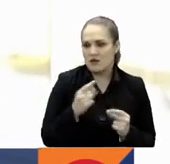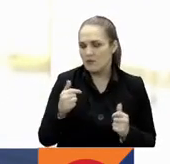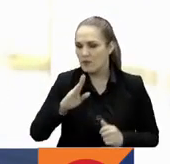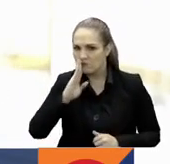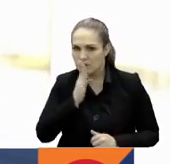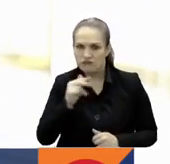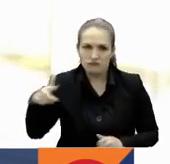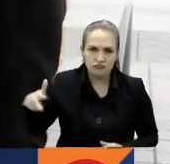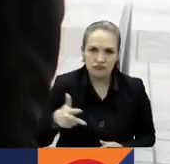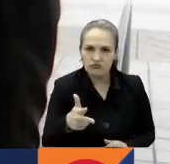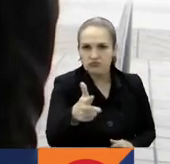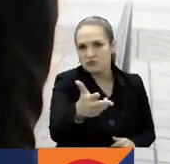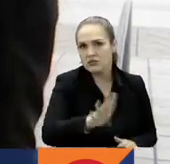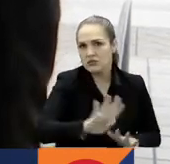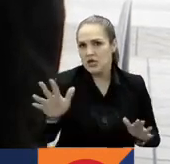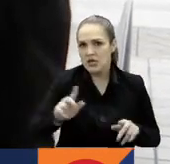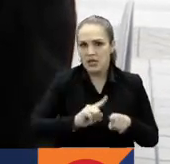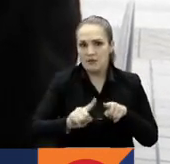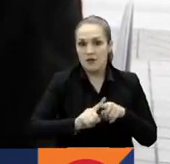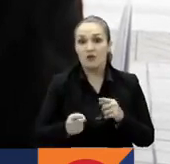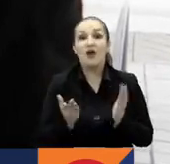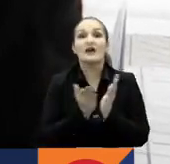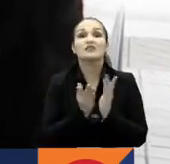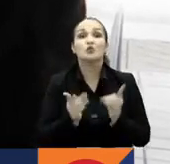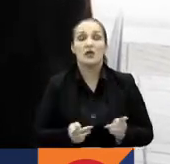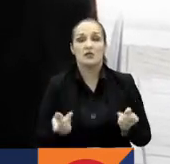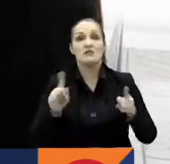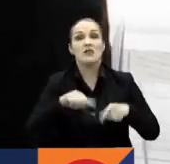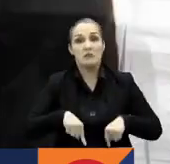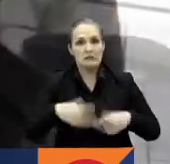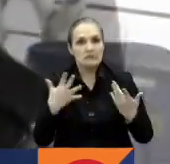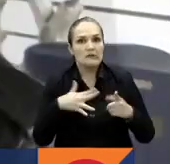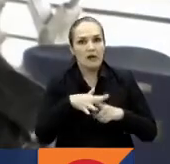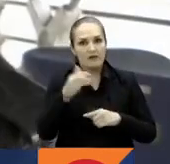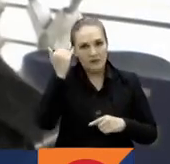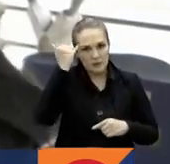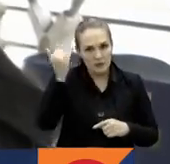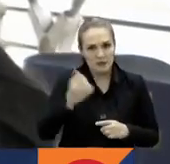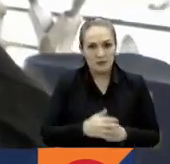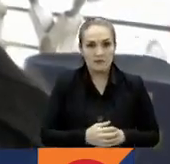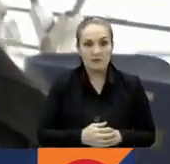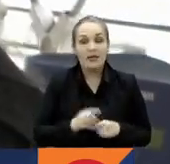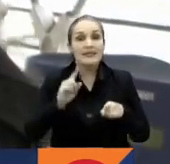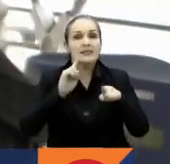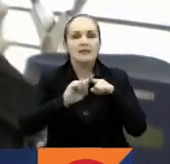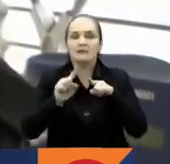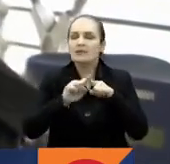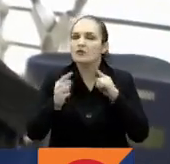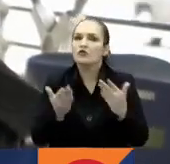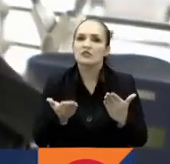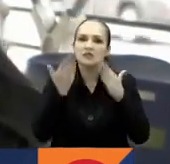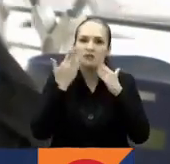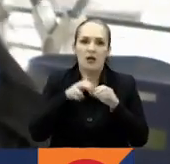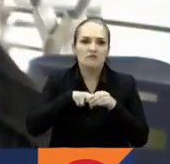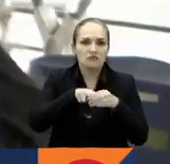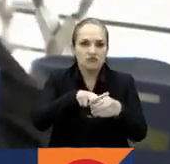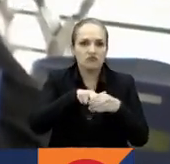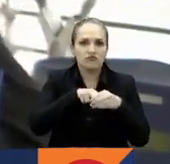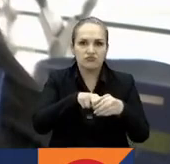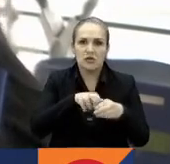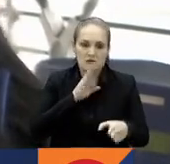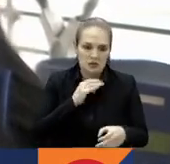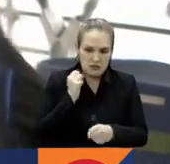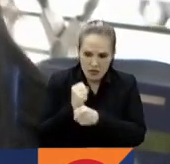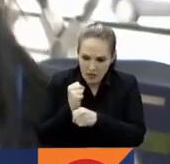para llegar hasta allá. Los estudiantes también tendrían varios problemas. El Transmilenio es un medio de transporte que utilizan